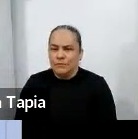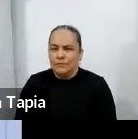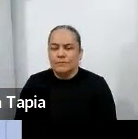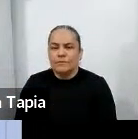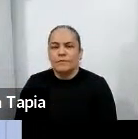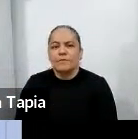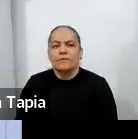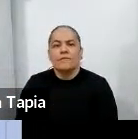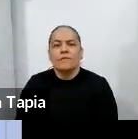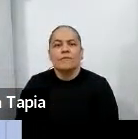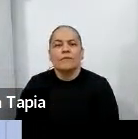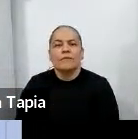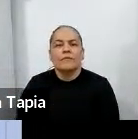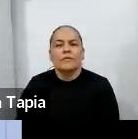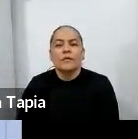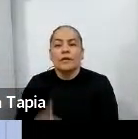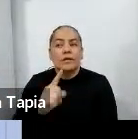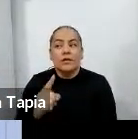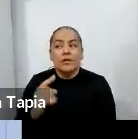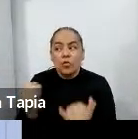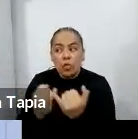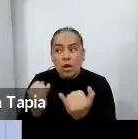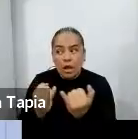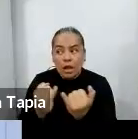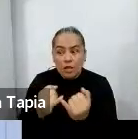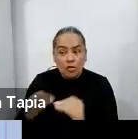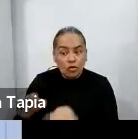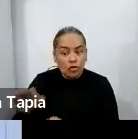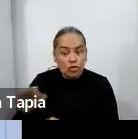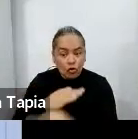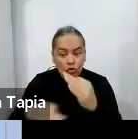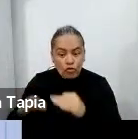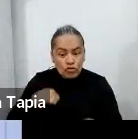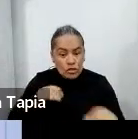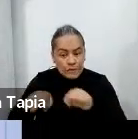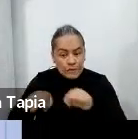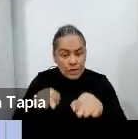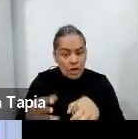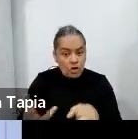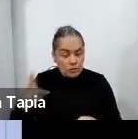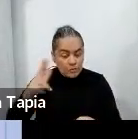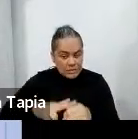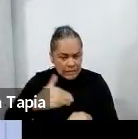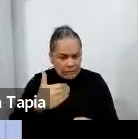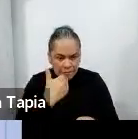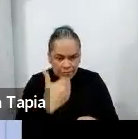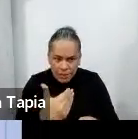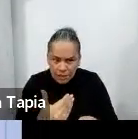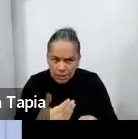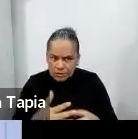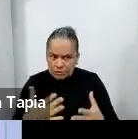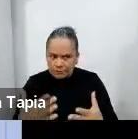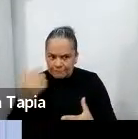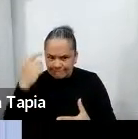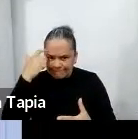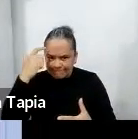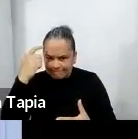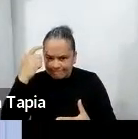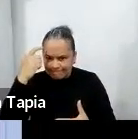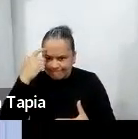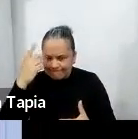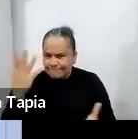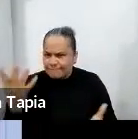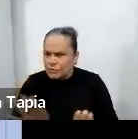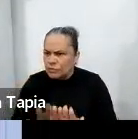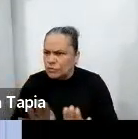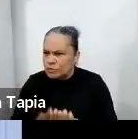no estamos monitoreando, lo que les decía al inicio, monitoreando constantemente cuál es mi estado emocional, cuáles